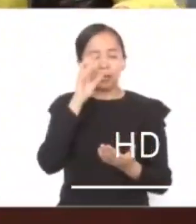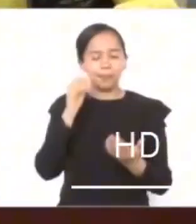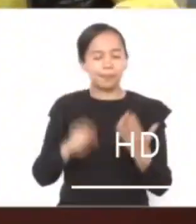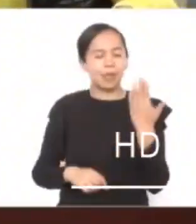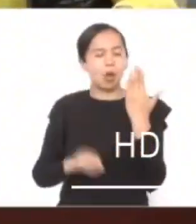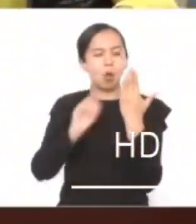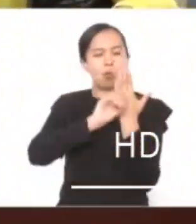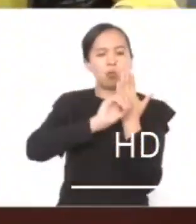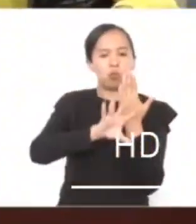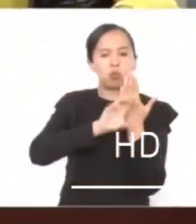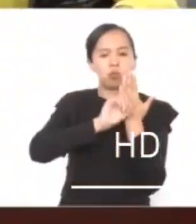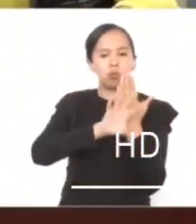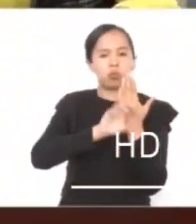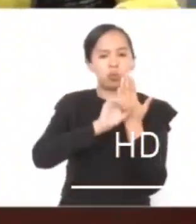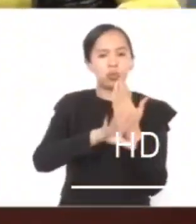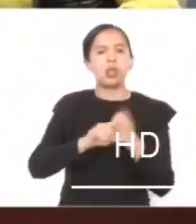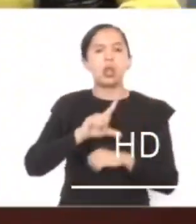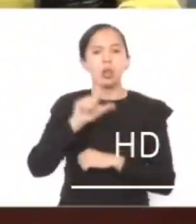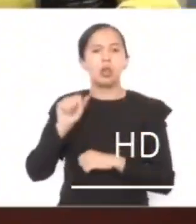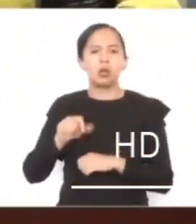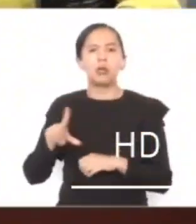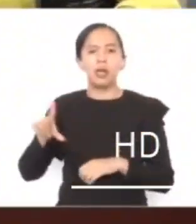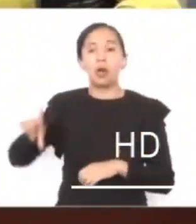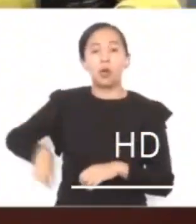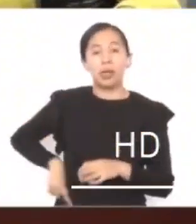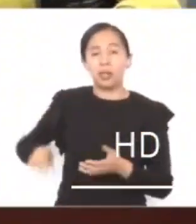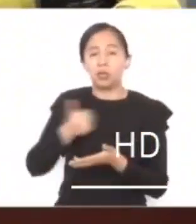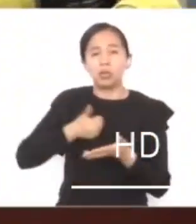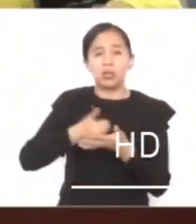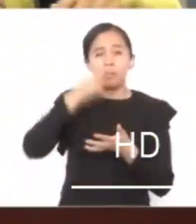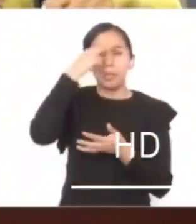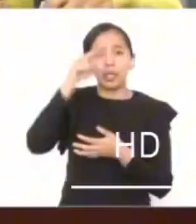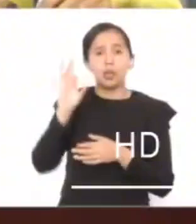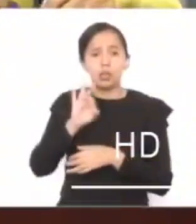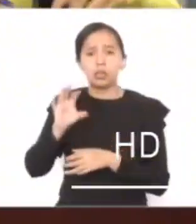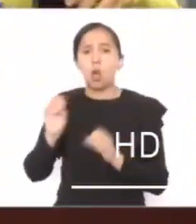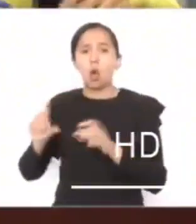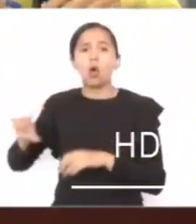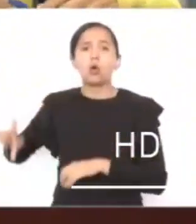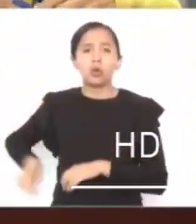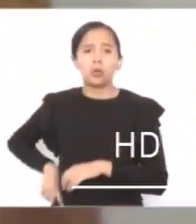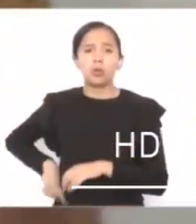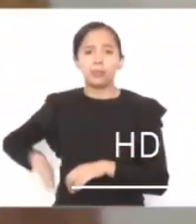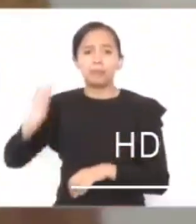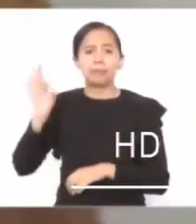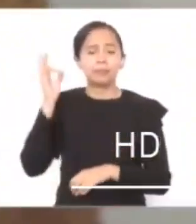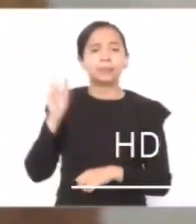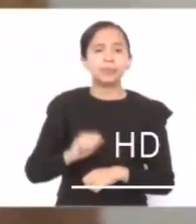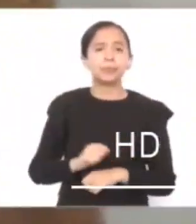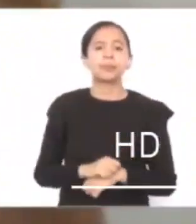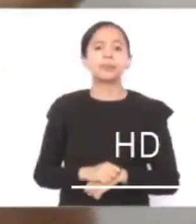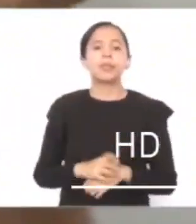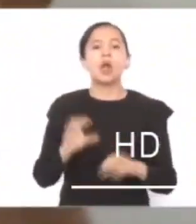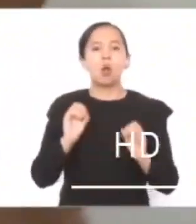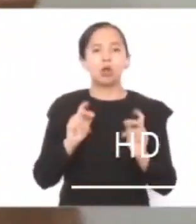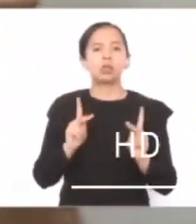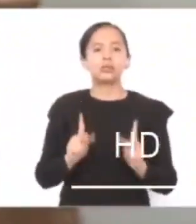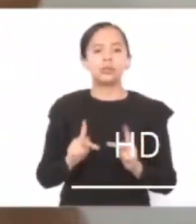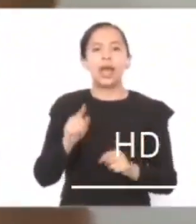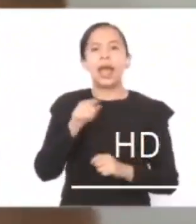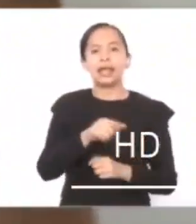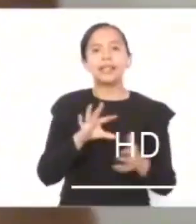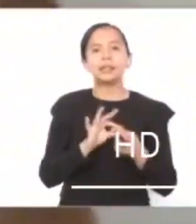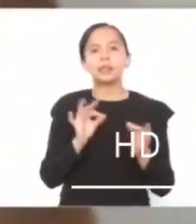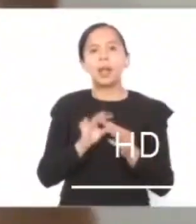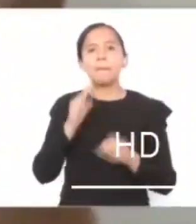si lo genera el Gobierno de la Ciudad de México o si lo genera el Gobierno Federal cuando estén listos. Una última precisión. Hablaba usted, dice, se